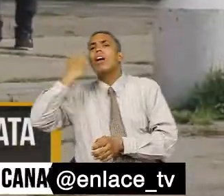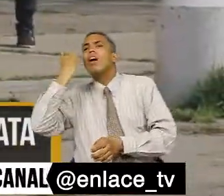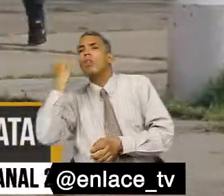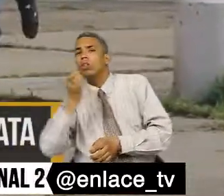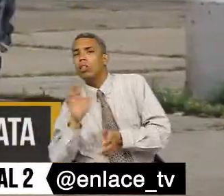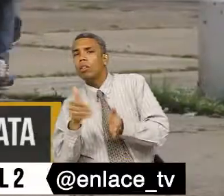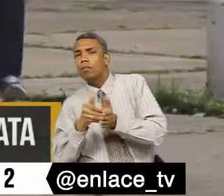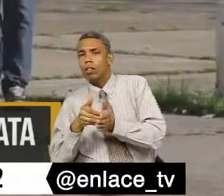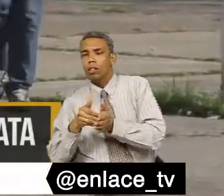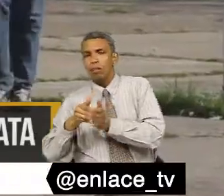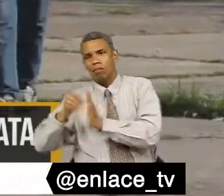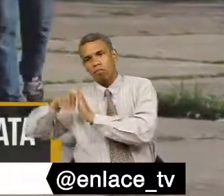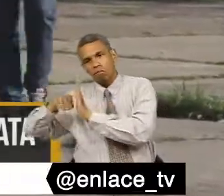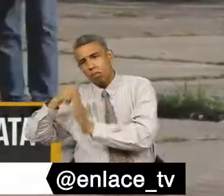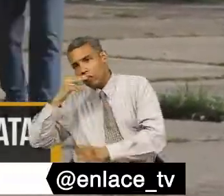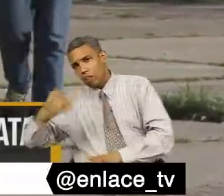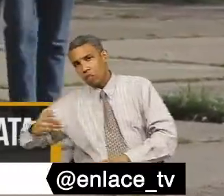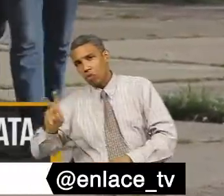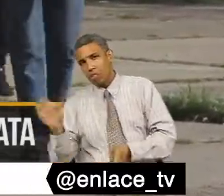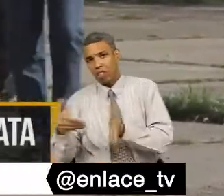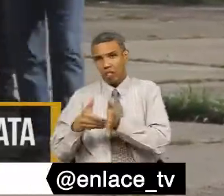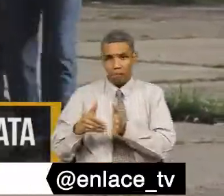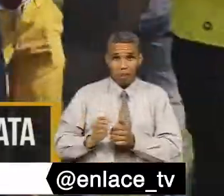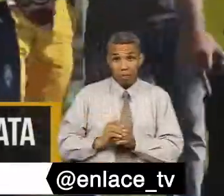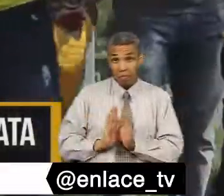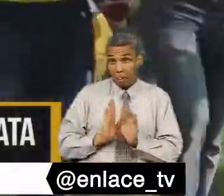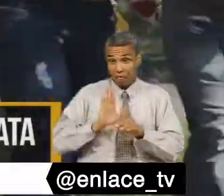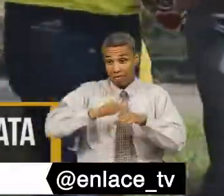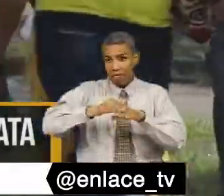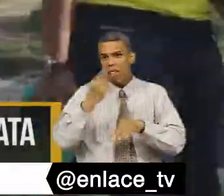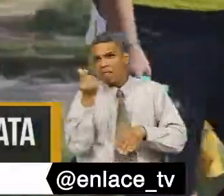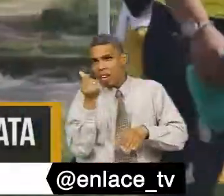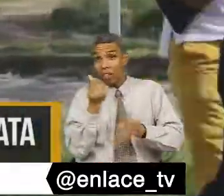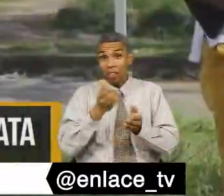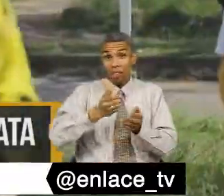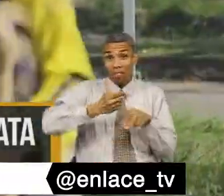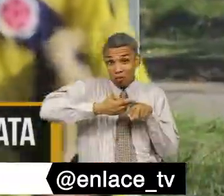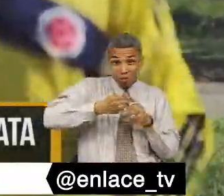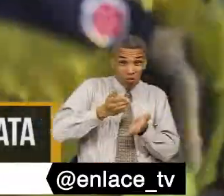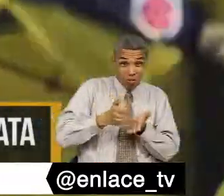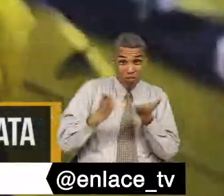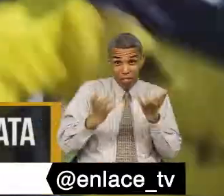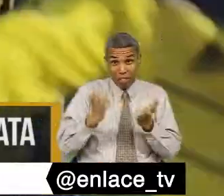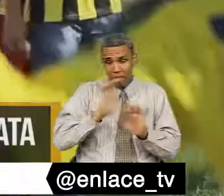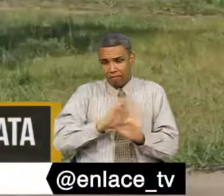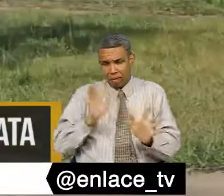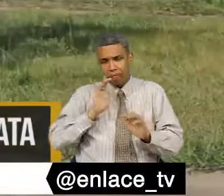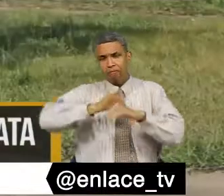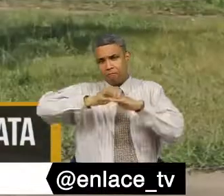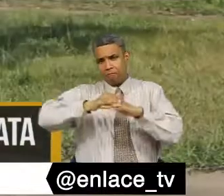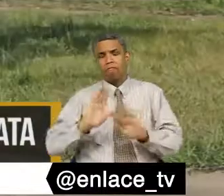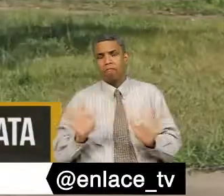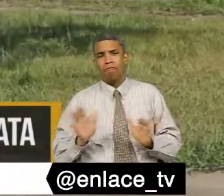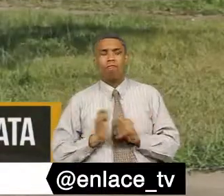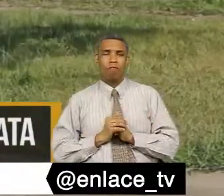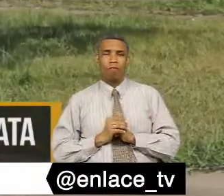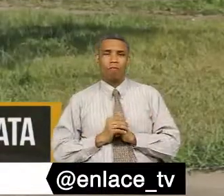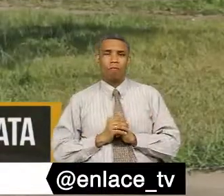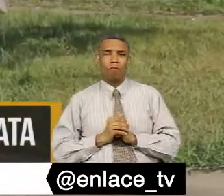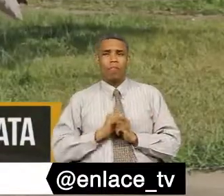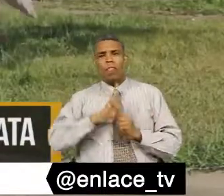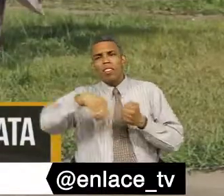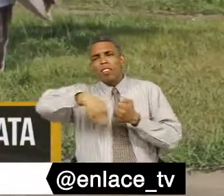niños 7 mil. Así quedaron establecidos los valores para el juego de este fin de semana en el Daniel Villa Zapata, donde la máquina amarilla recibirá a